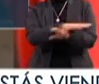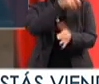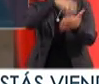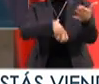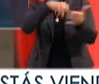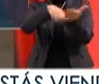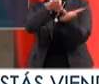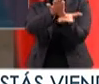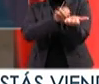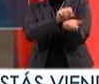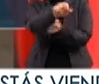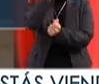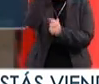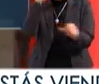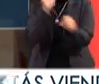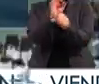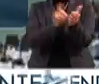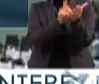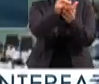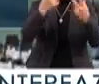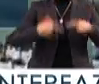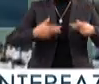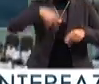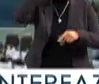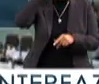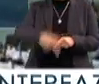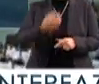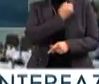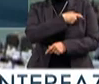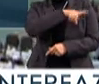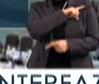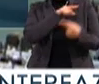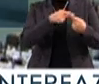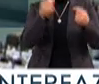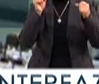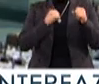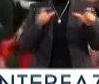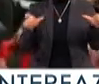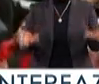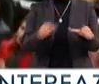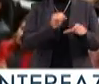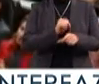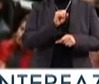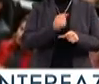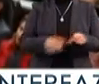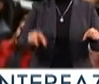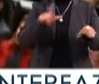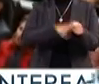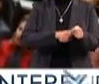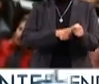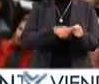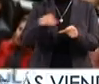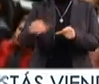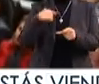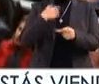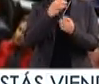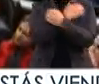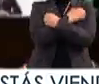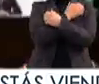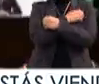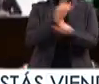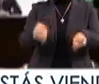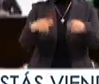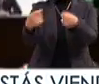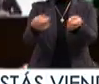constitucionales para garantizar el derecho de los mexicanos a la salud, a la seguridad social y a la educación. Se otorgarán